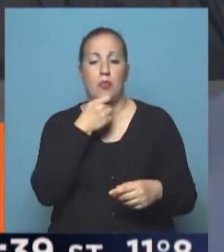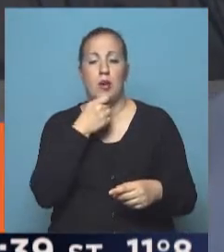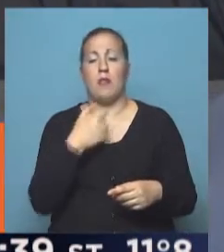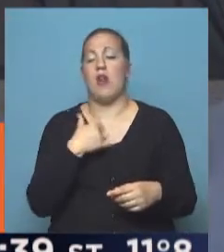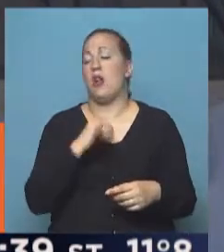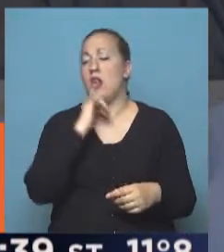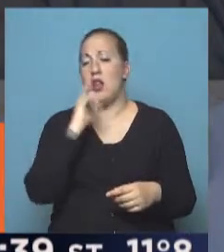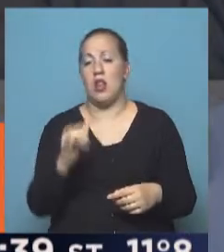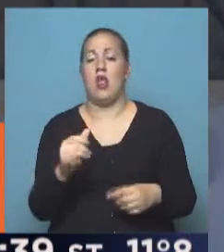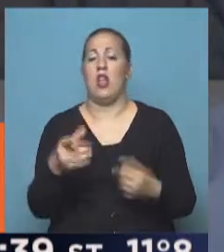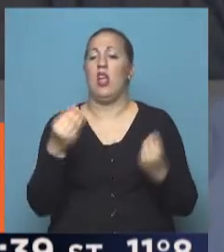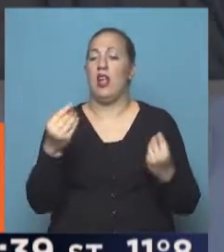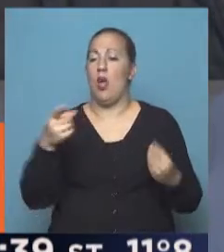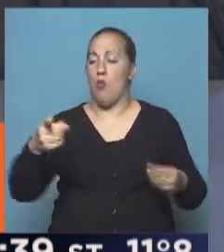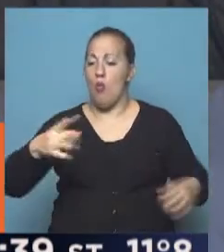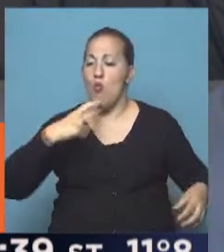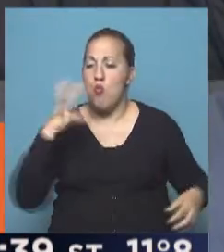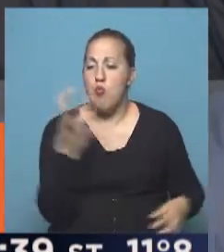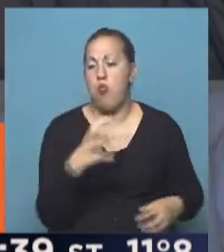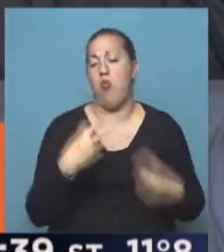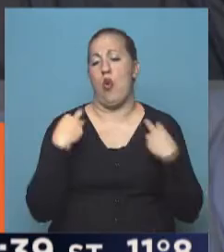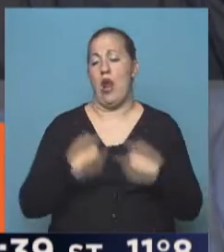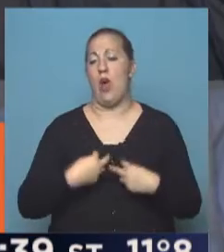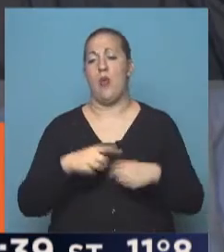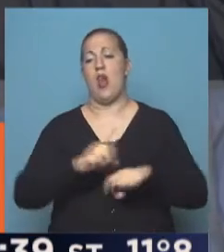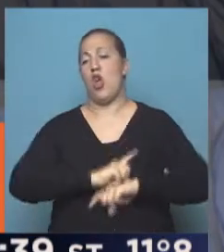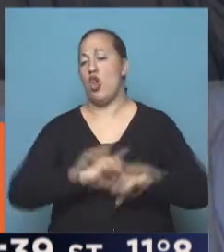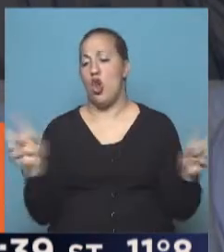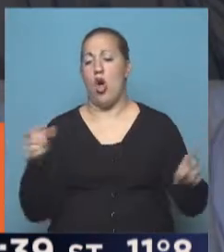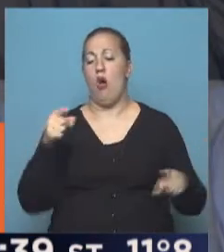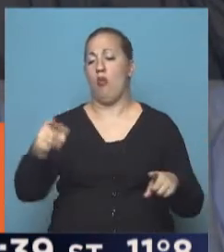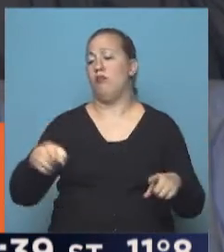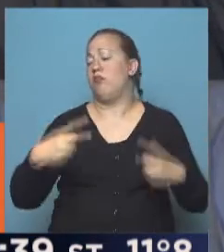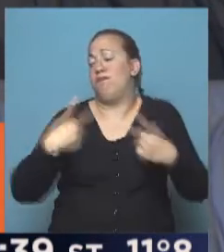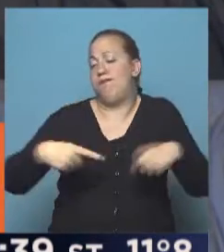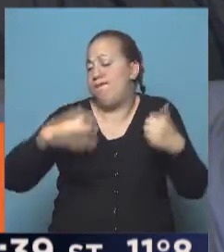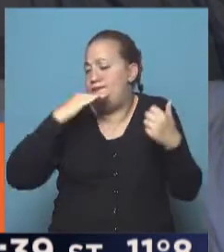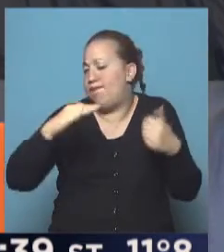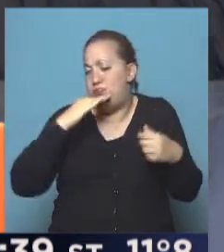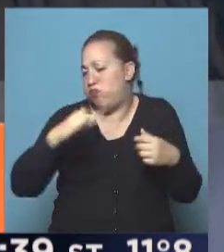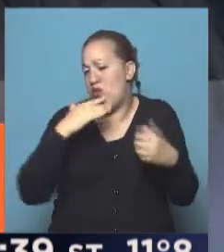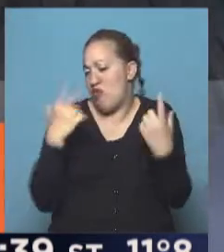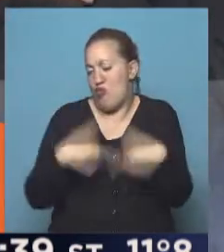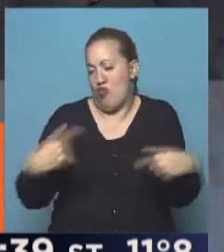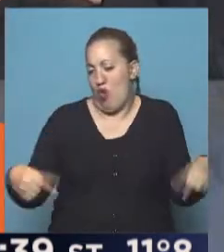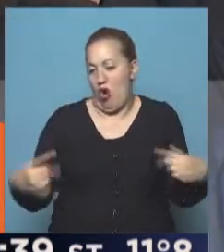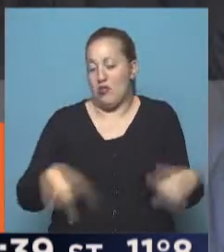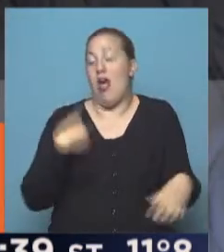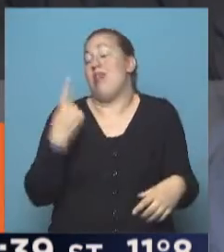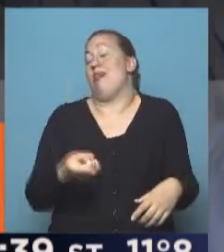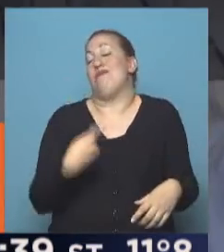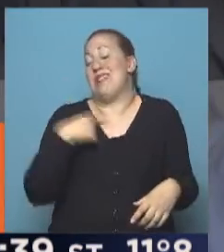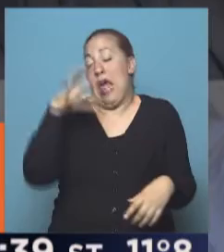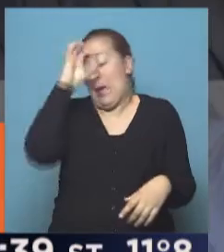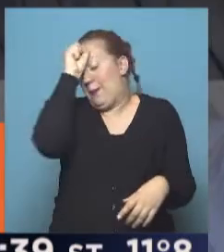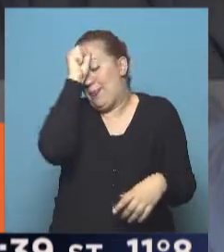que no se vas a burlar de Vélez, que ustedes no existen, no son... Bueno, dije cosas que por ahí después te arrepentí de haber dicho, pero no